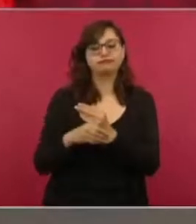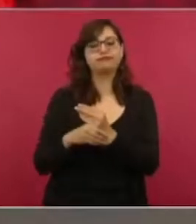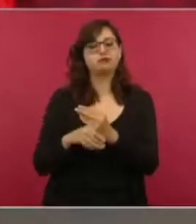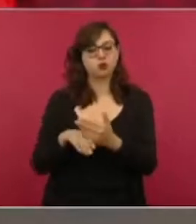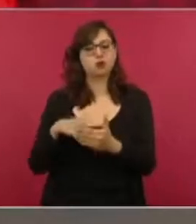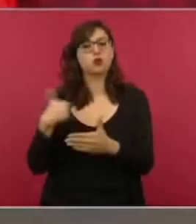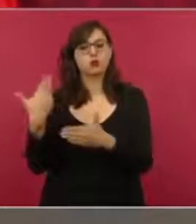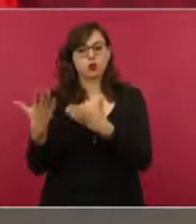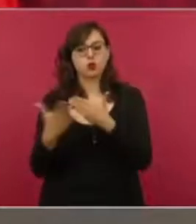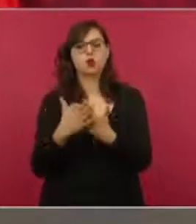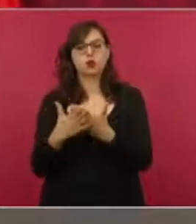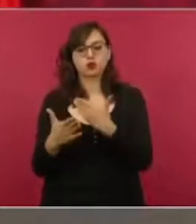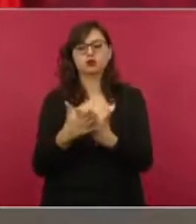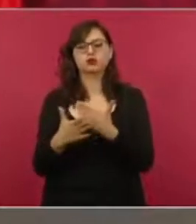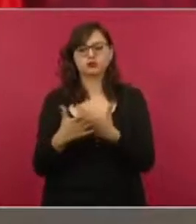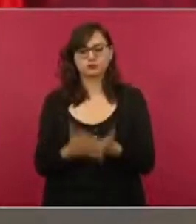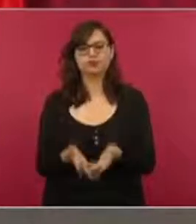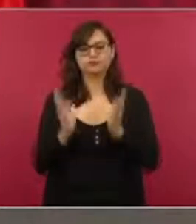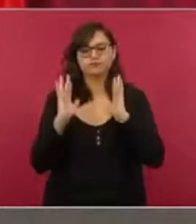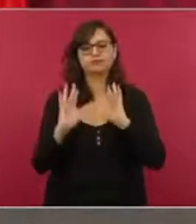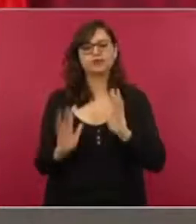vamos ya a dar a conocer